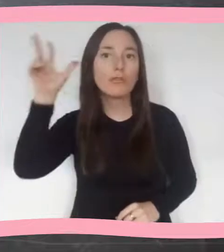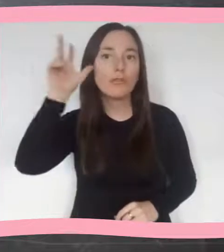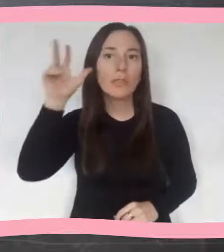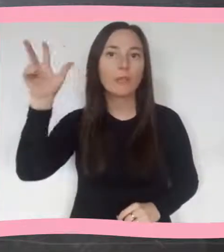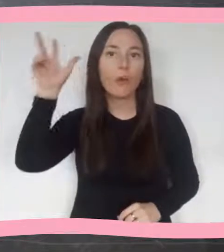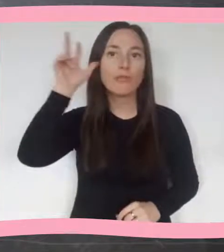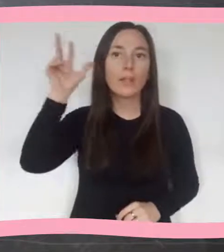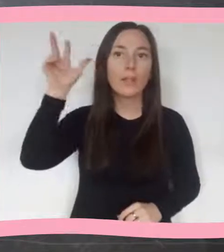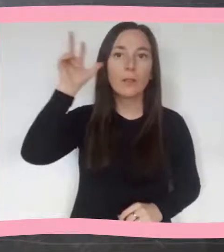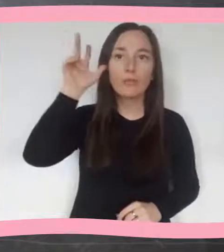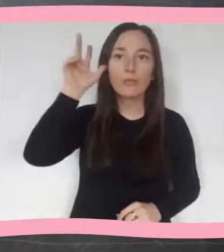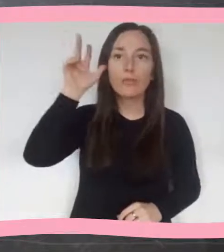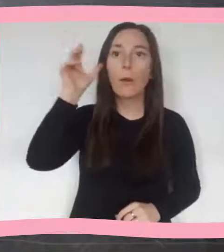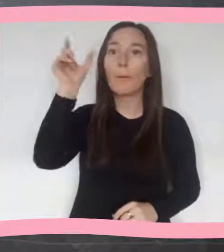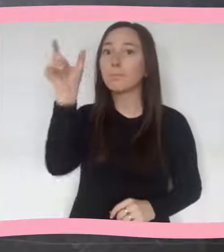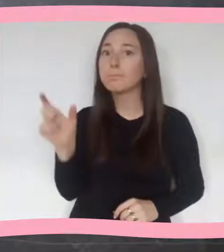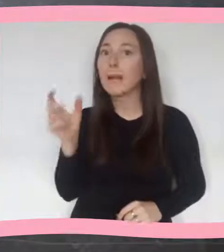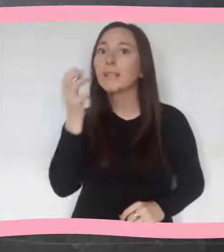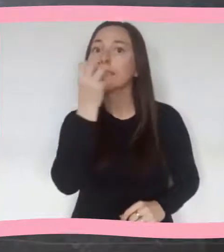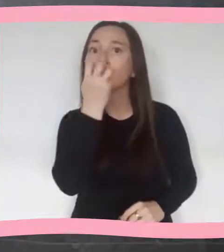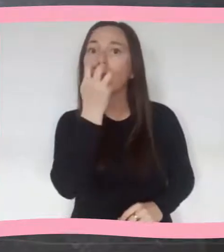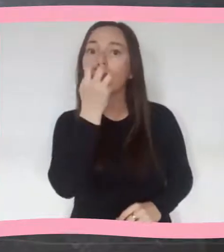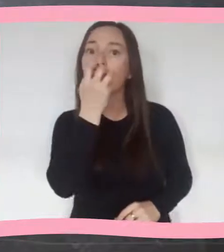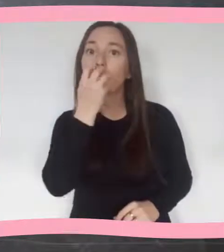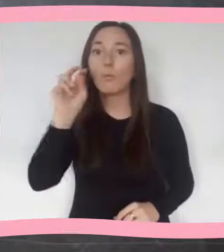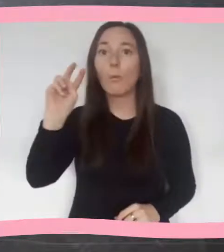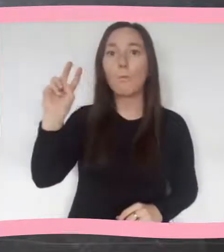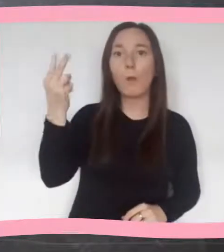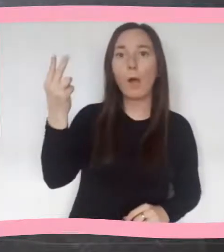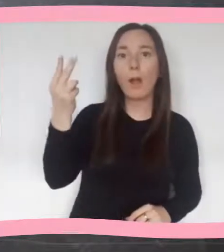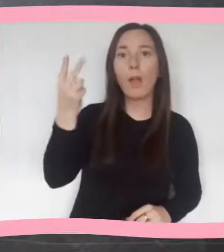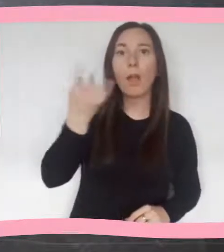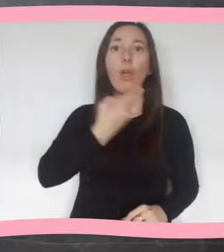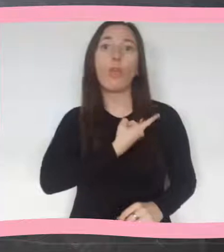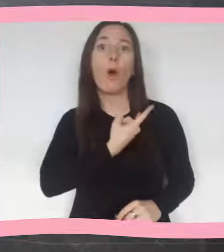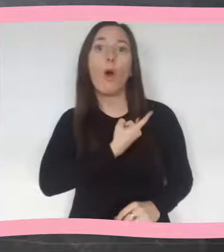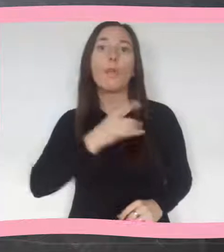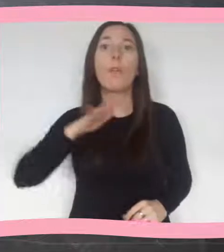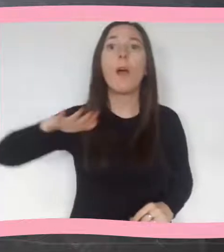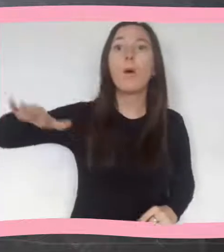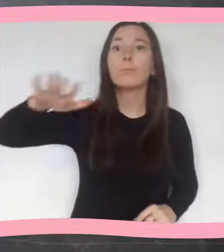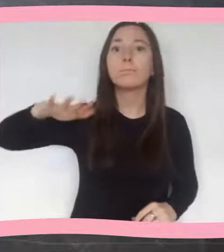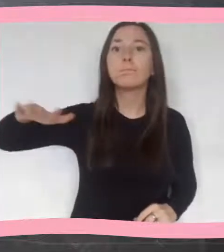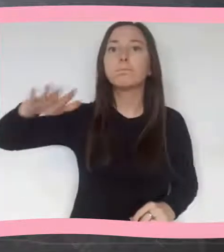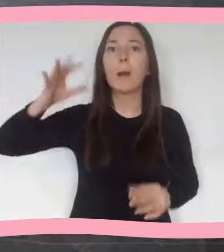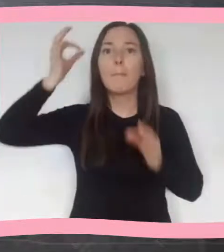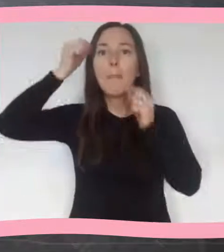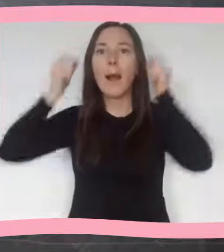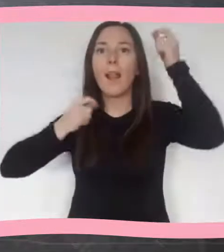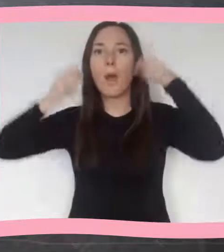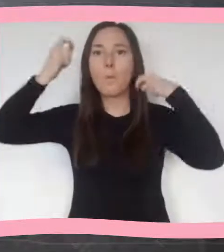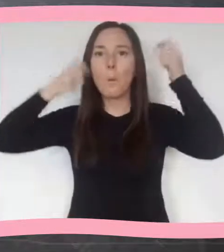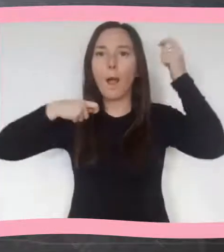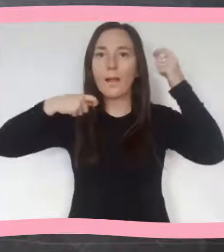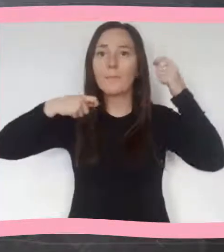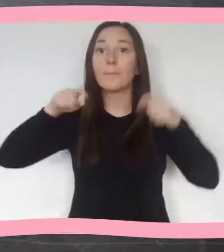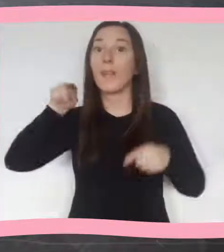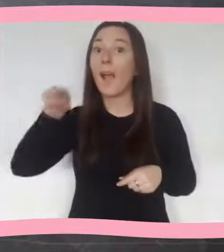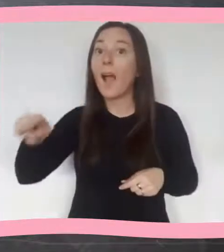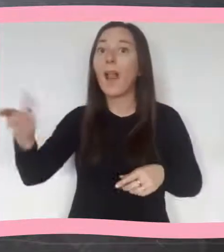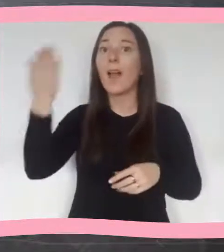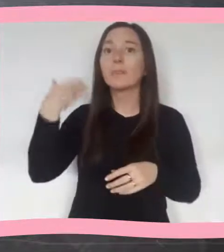1888, fallecía Domingo Faustino Sarmiento, en Asunción, Paraguay.